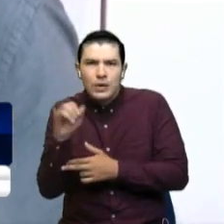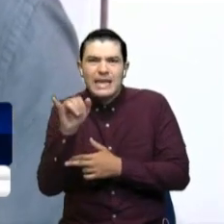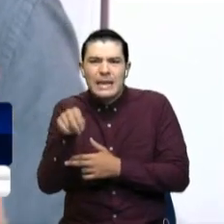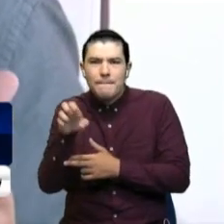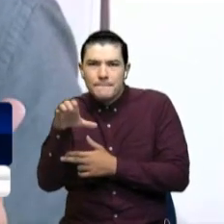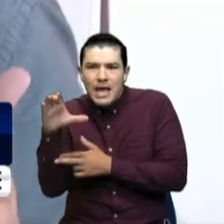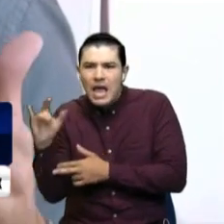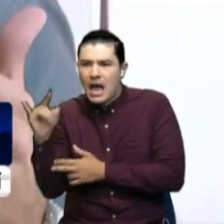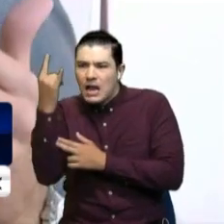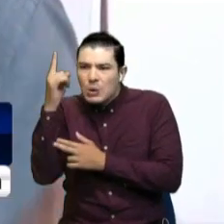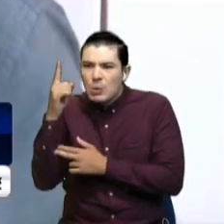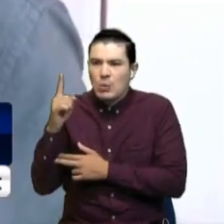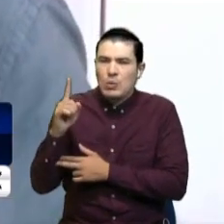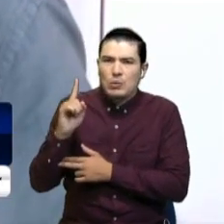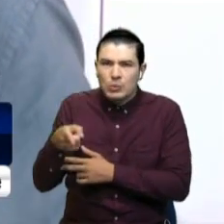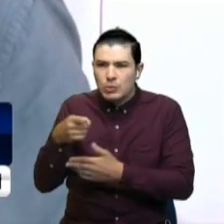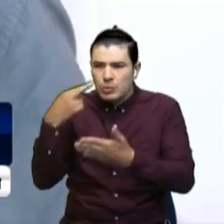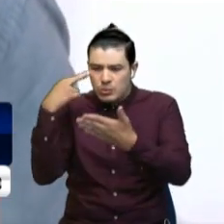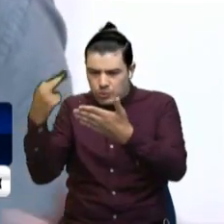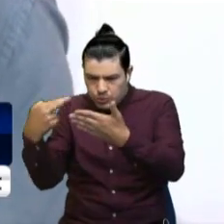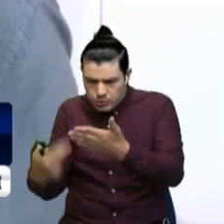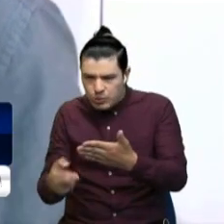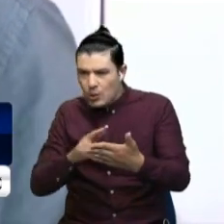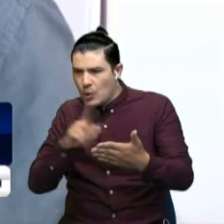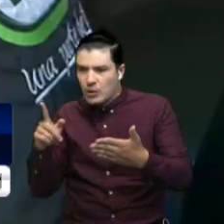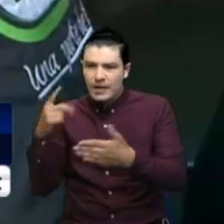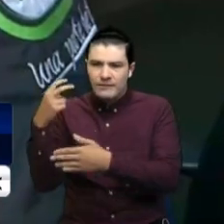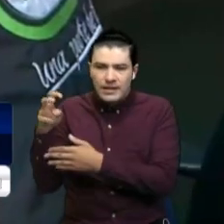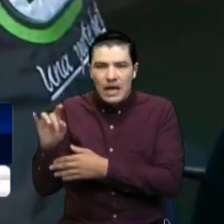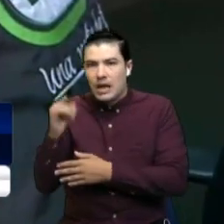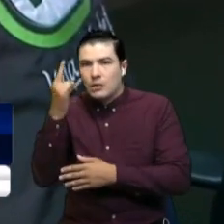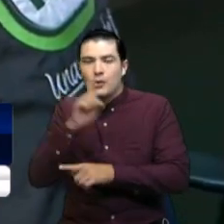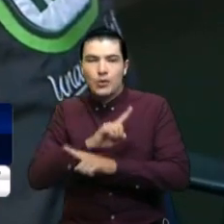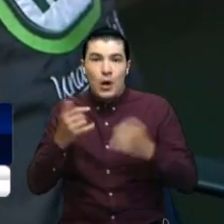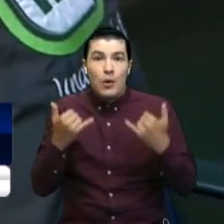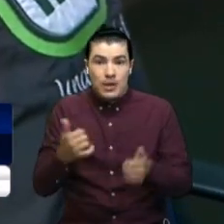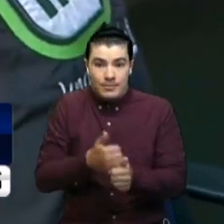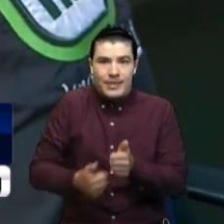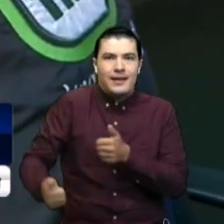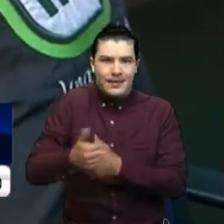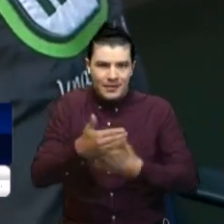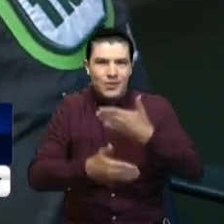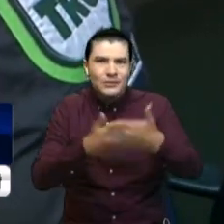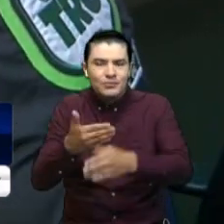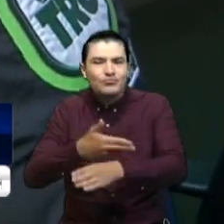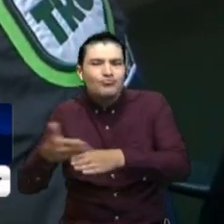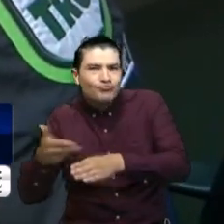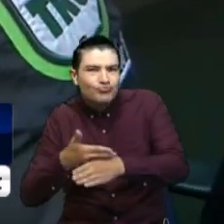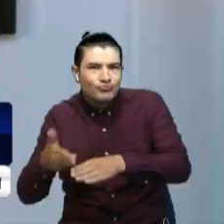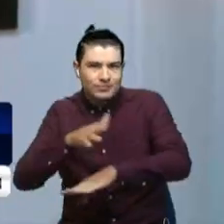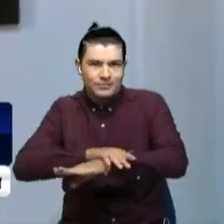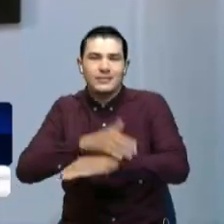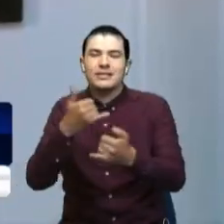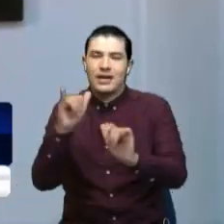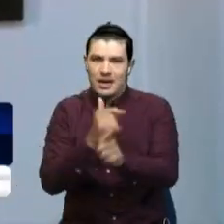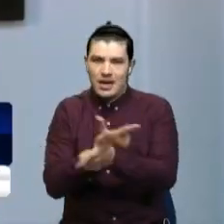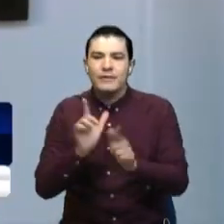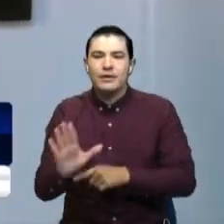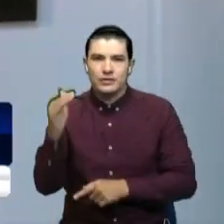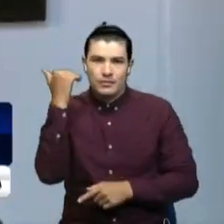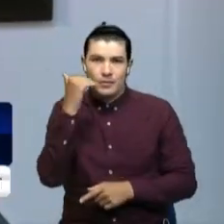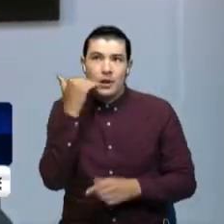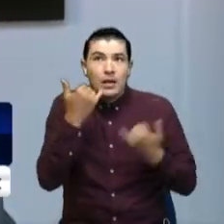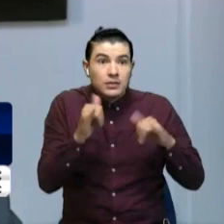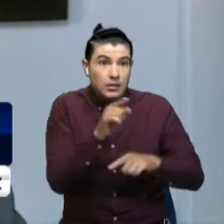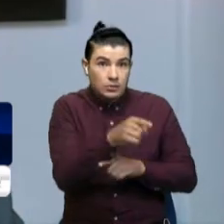que no exista un requerimiento por parte de otra autoridad y en estos momentos se están adelantando todos los trámites el abogado defensor aseguró que tiene todos los argumentos